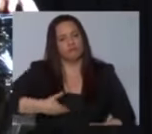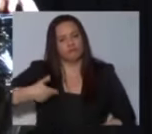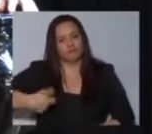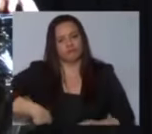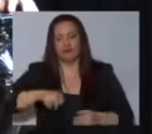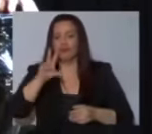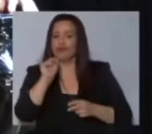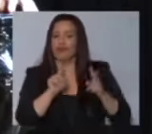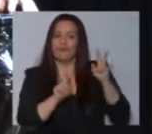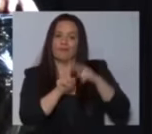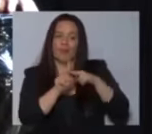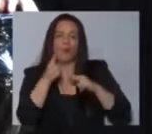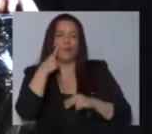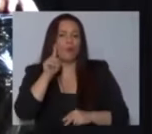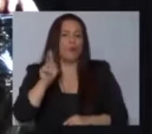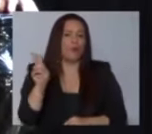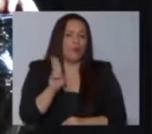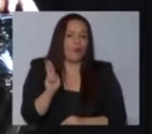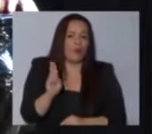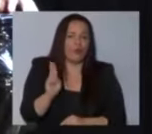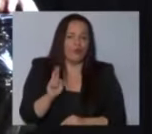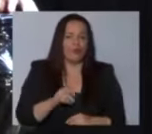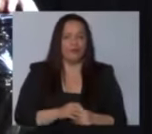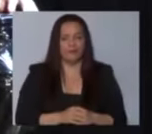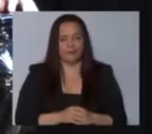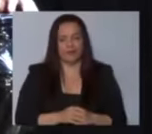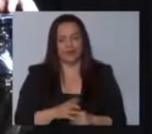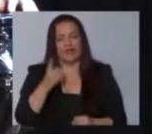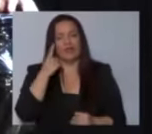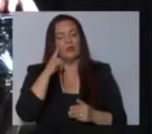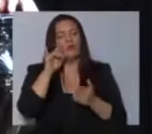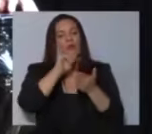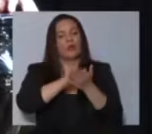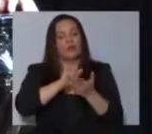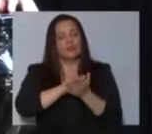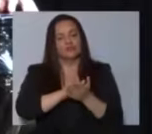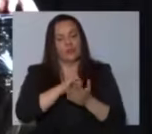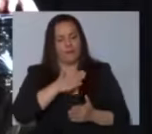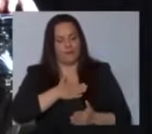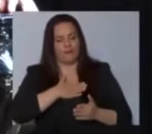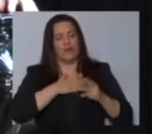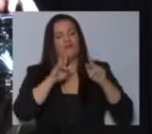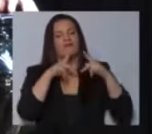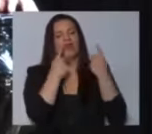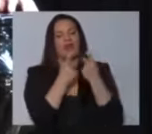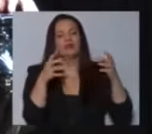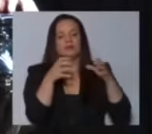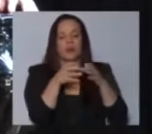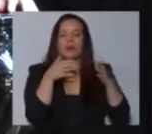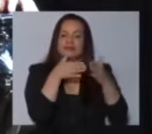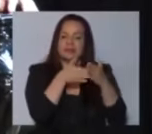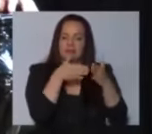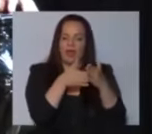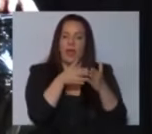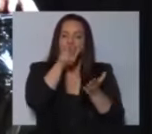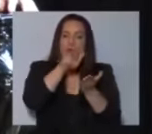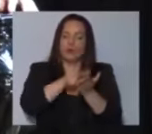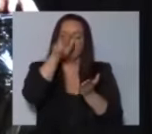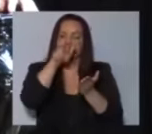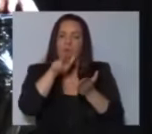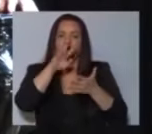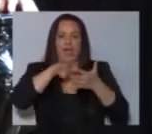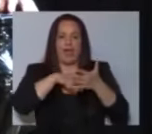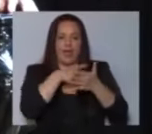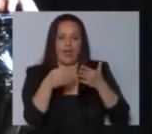implementa, pese a su urgencia. Es por eso que mi fracción insistirá en la aprobación de la agenda de